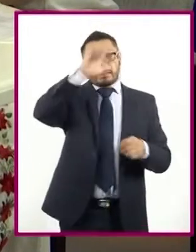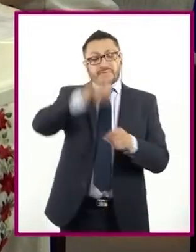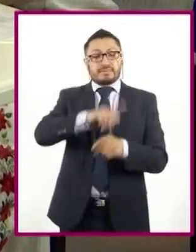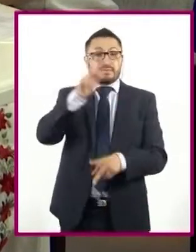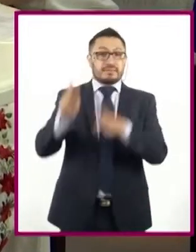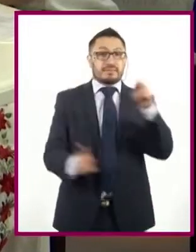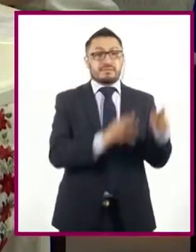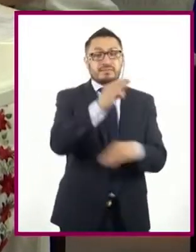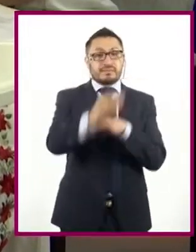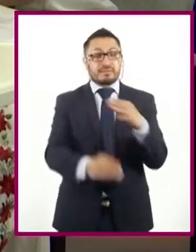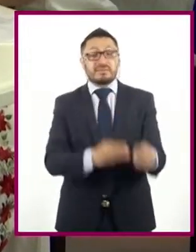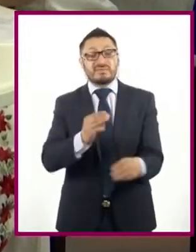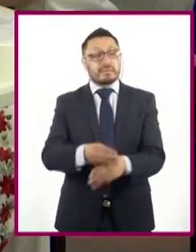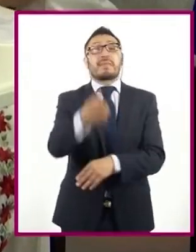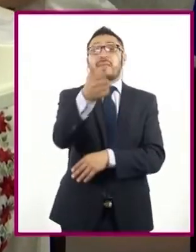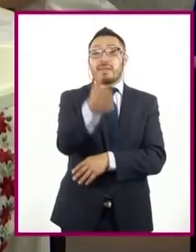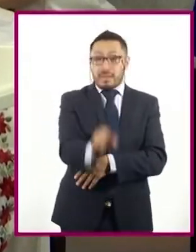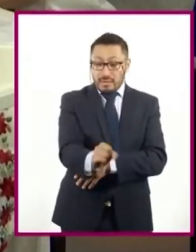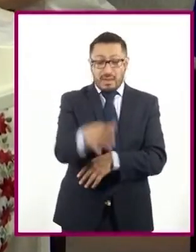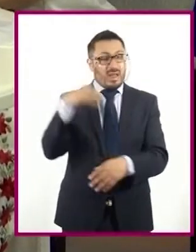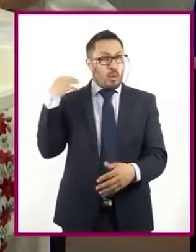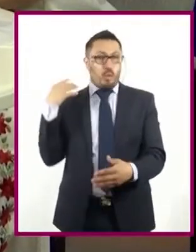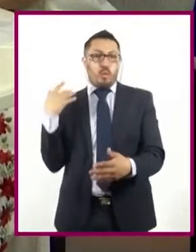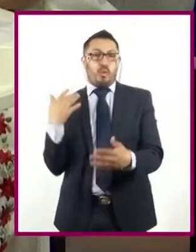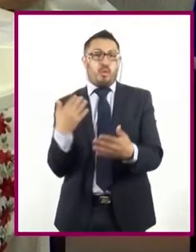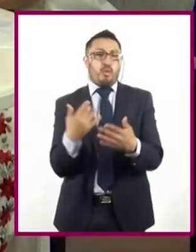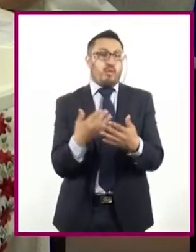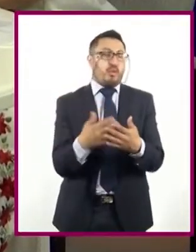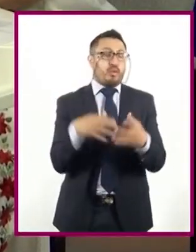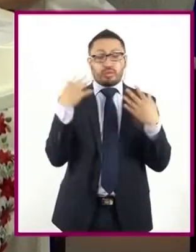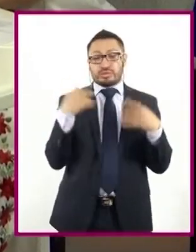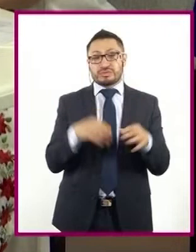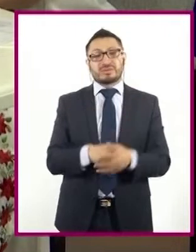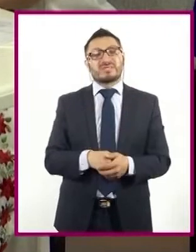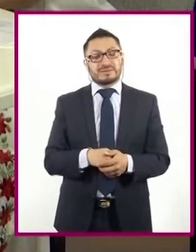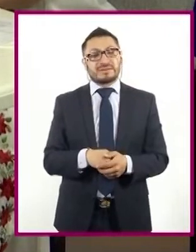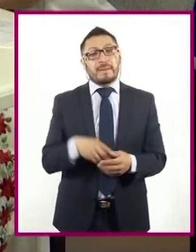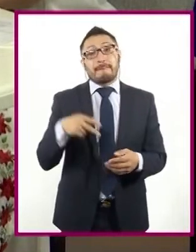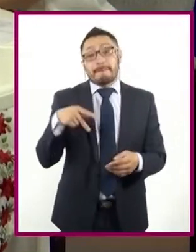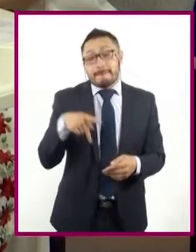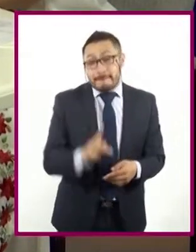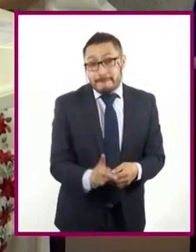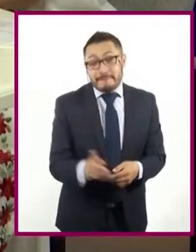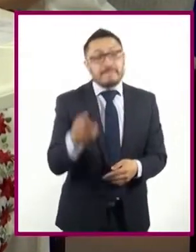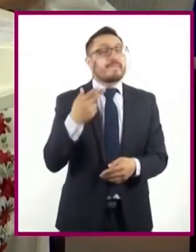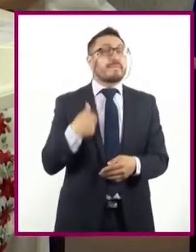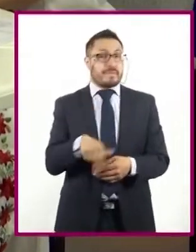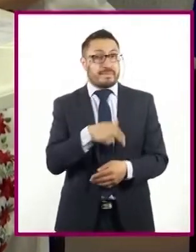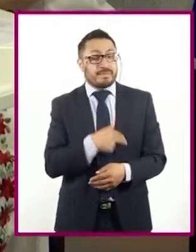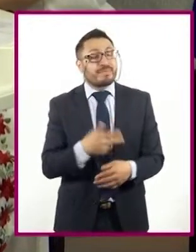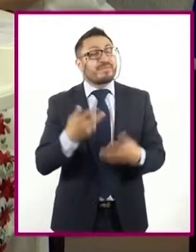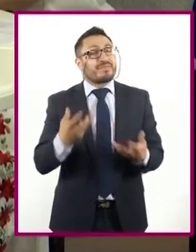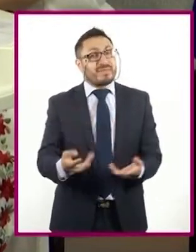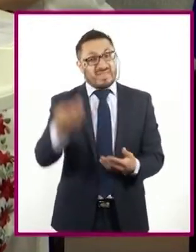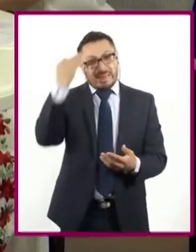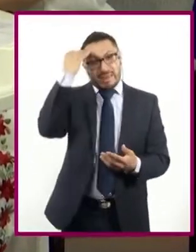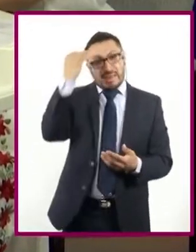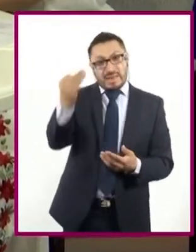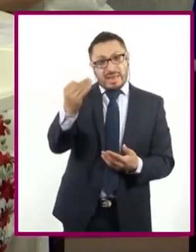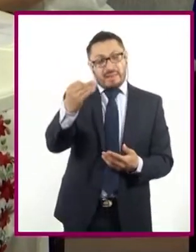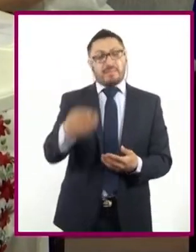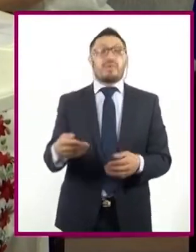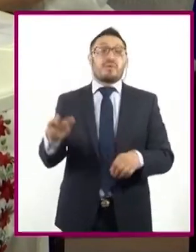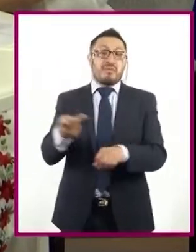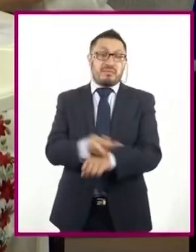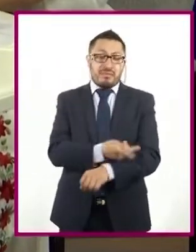del mundo, y así ha sido durante el transcurso de los tiempos, pero para todos nosotros, ¿el tiempo